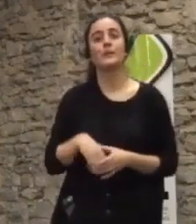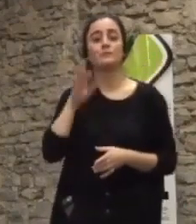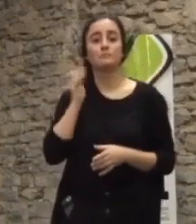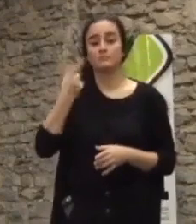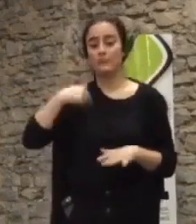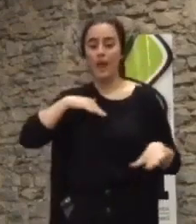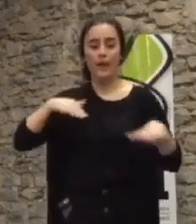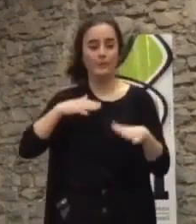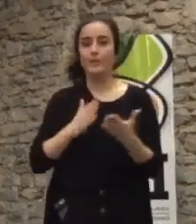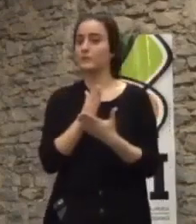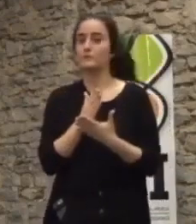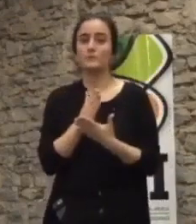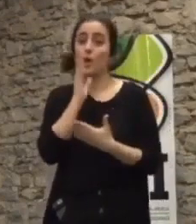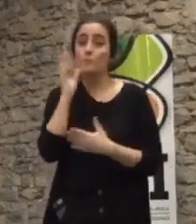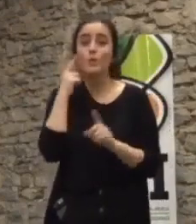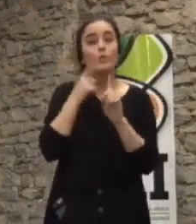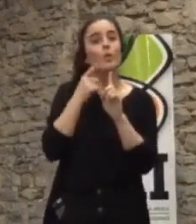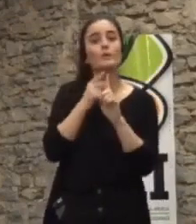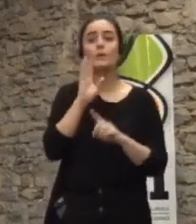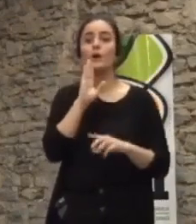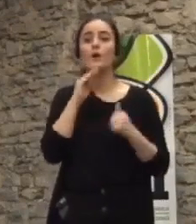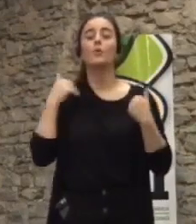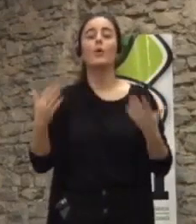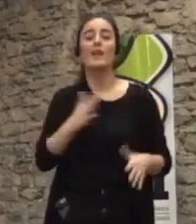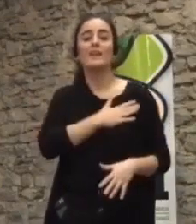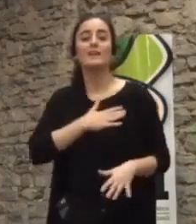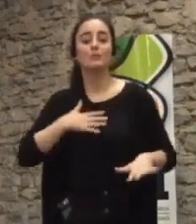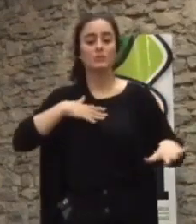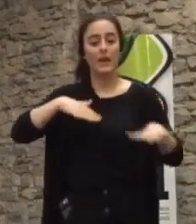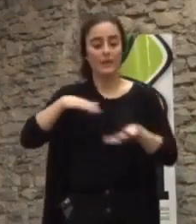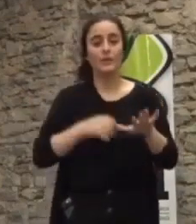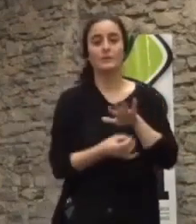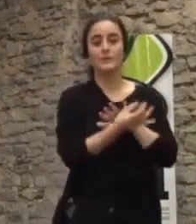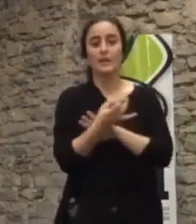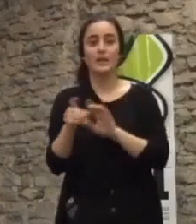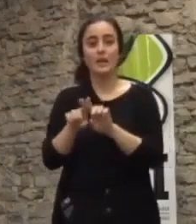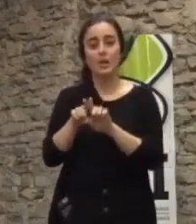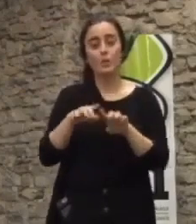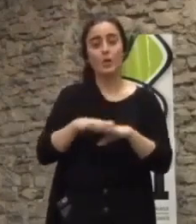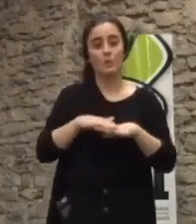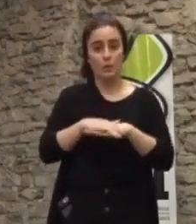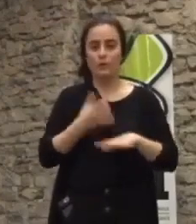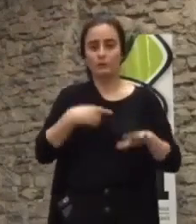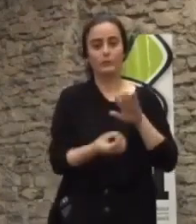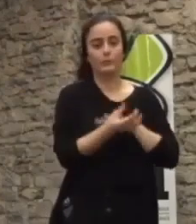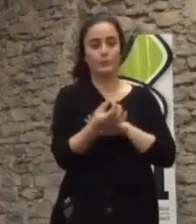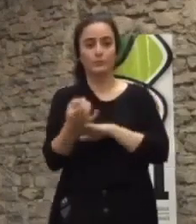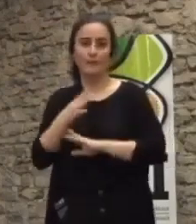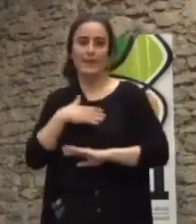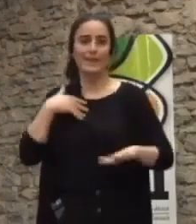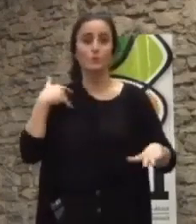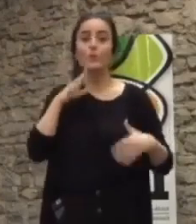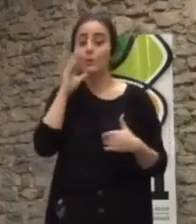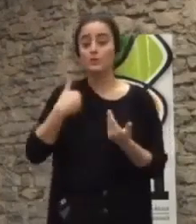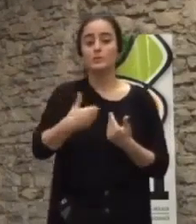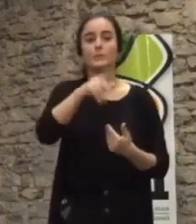paramos la actividad porque, como veías, en uno de los objetivos queríamos generar acciones como ZAS, como Red Vasca Antirrumores, y es por ello que en los